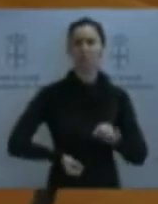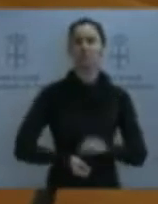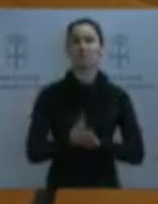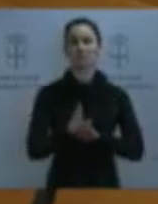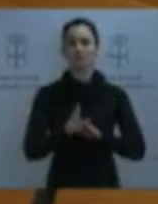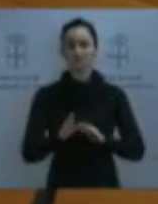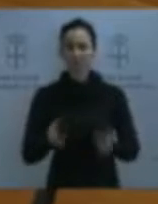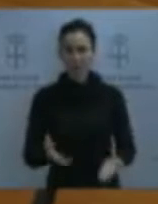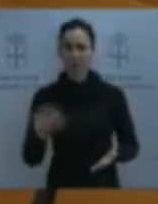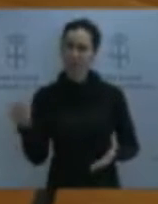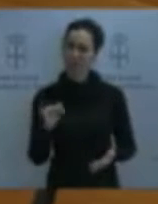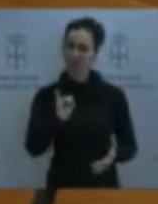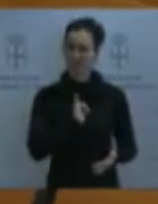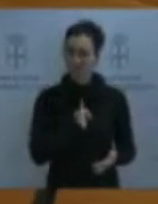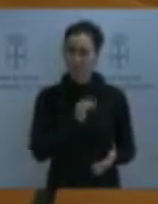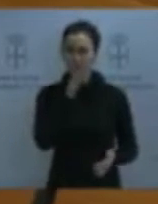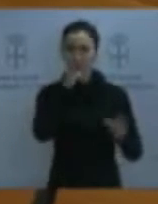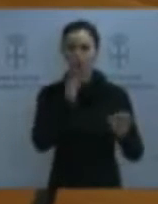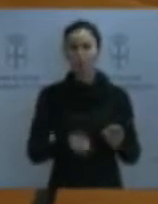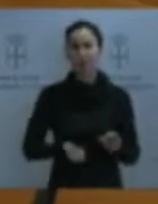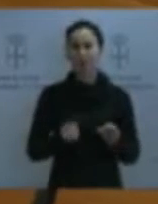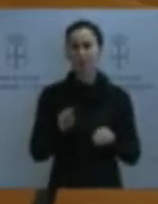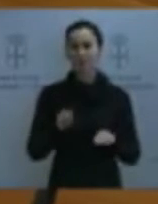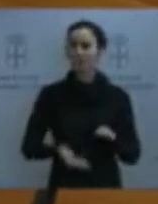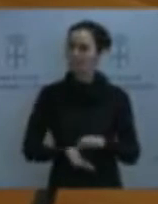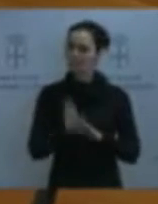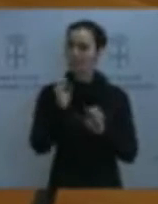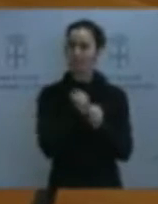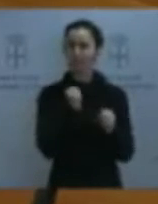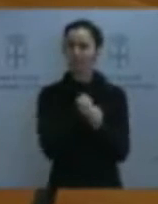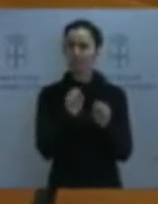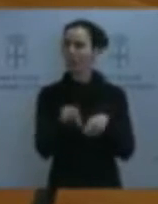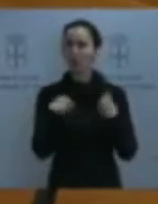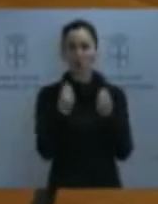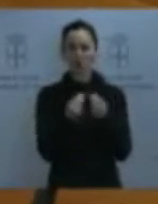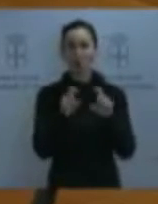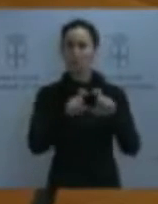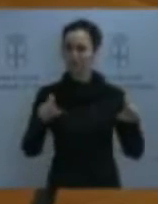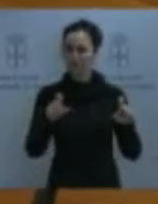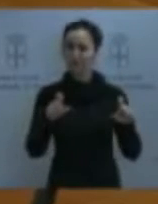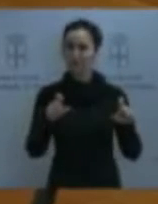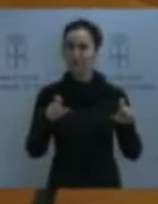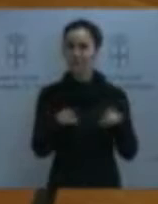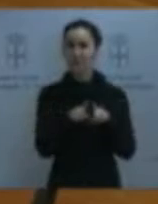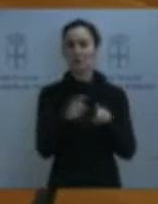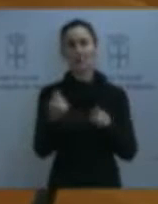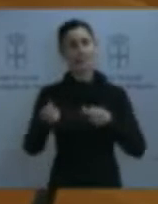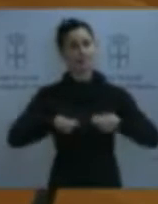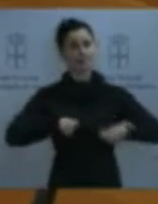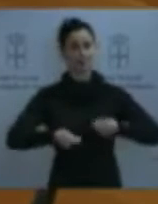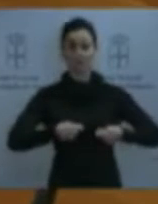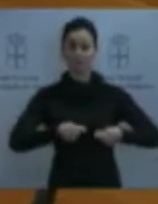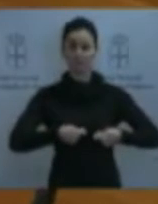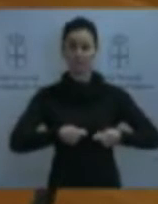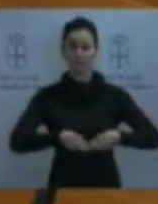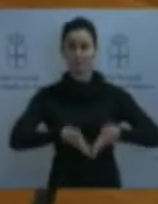la actividad global de la empresa, con una implementación en ese mercado global, primero. Segundo, el mantenimiento de la actividad